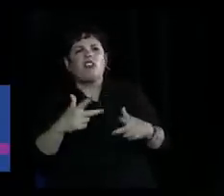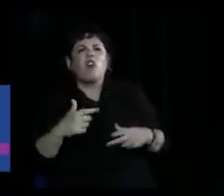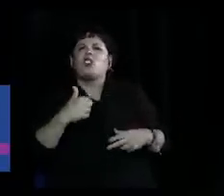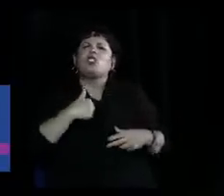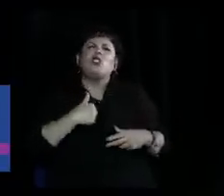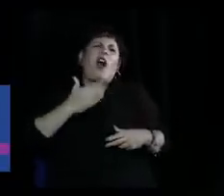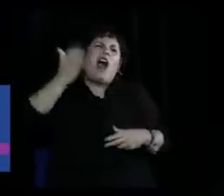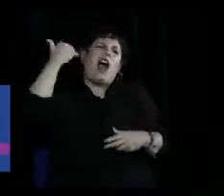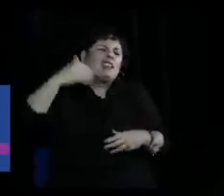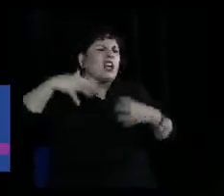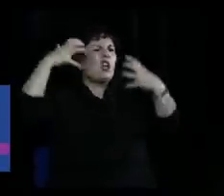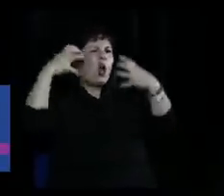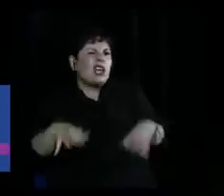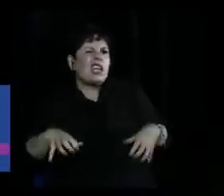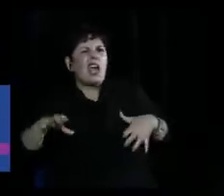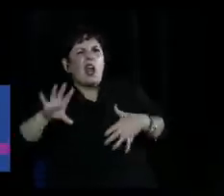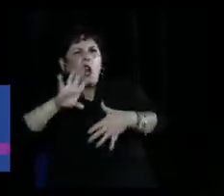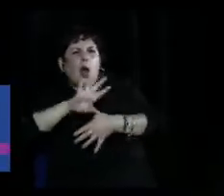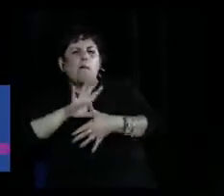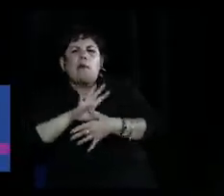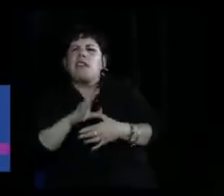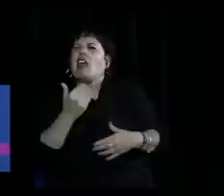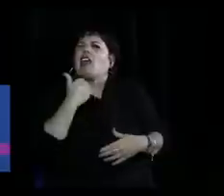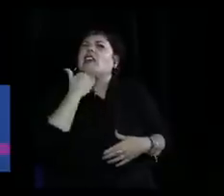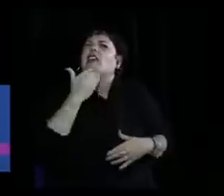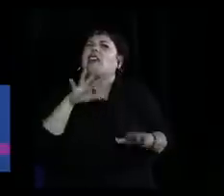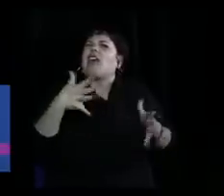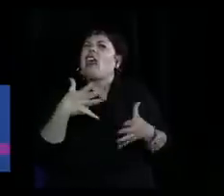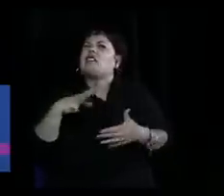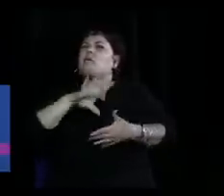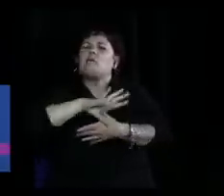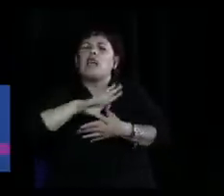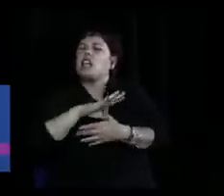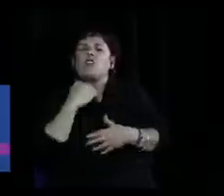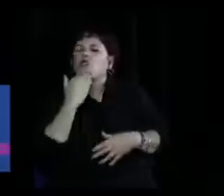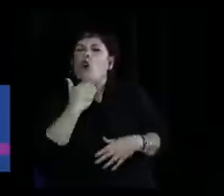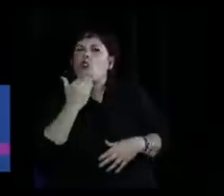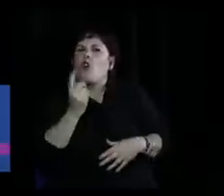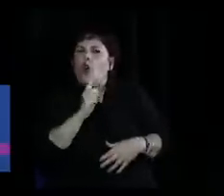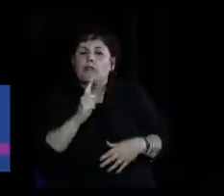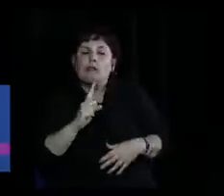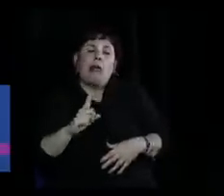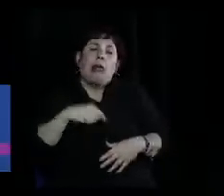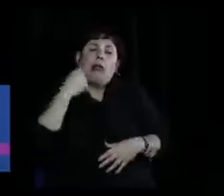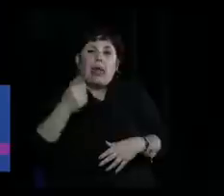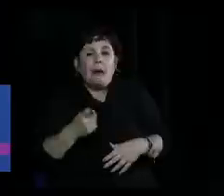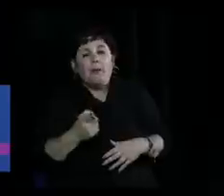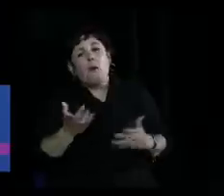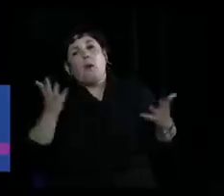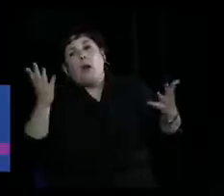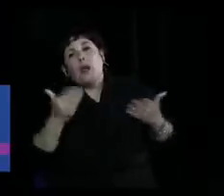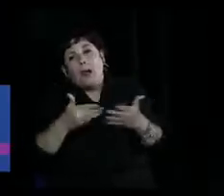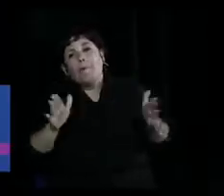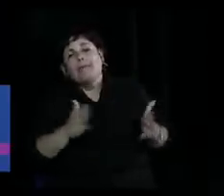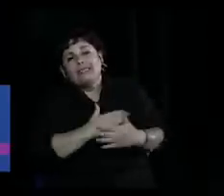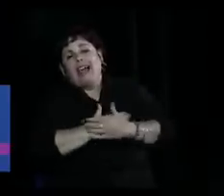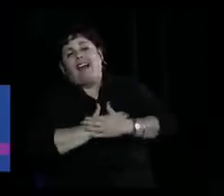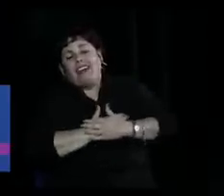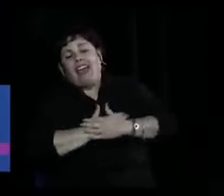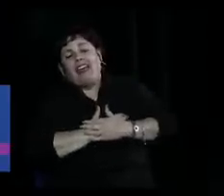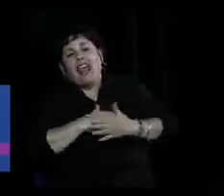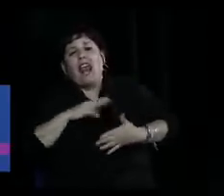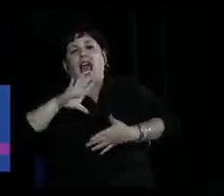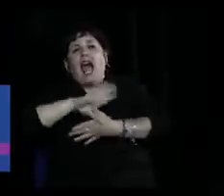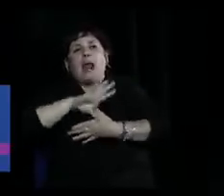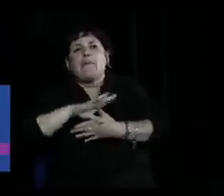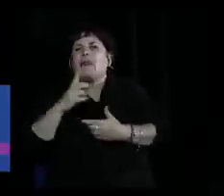quería ir al Mides. Sí. No sabía ni lo que era. No, claro, que no tenían ni idea, pero bueno, pero que después empezó a quererlo. Y que no se entendía